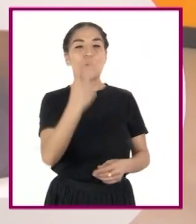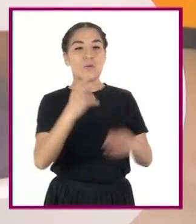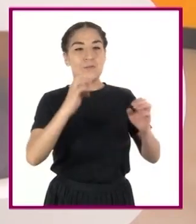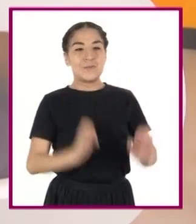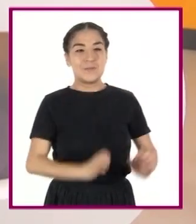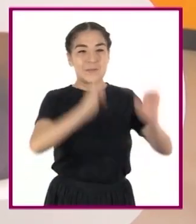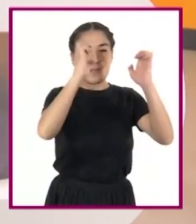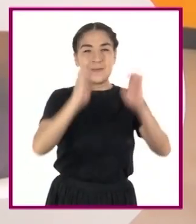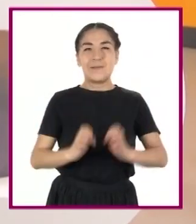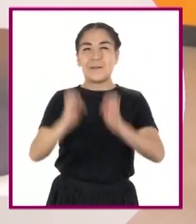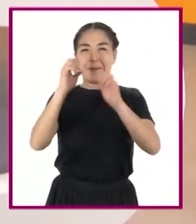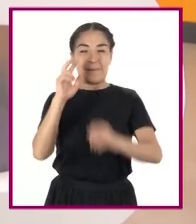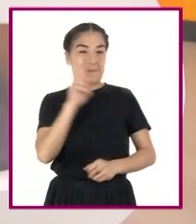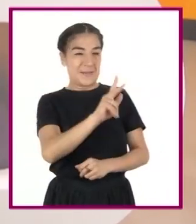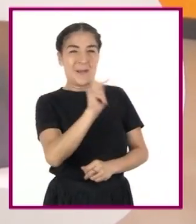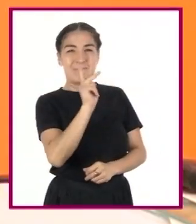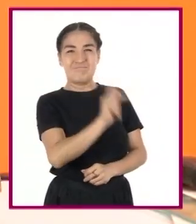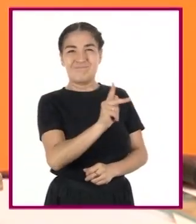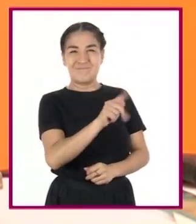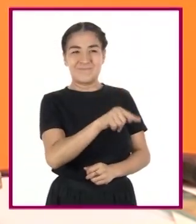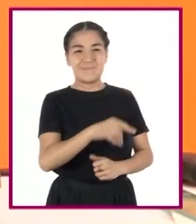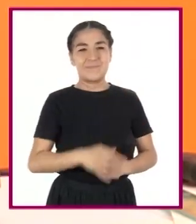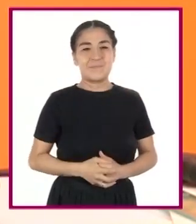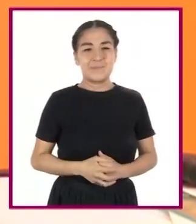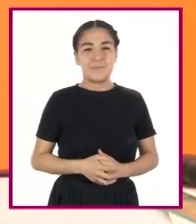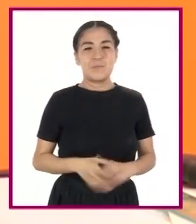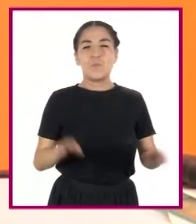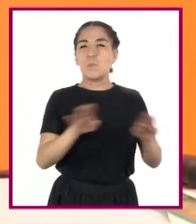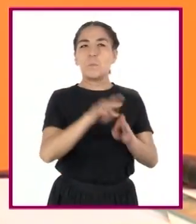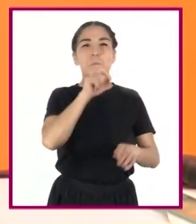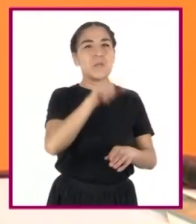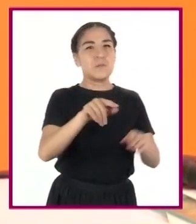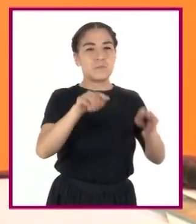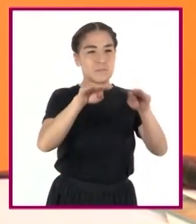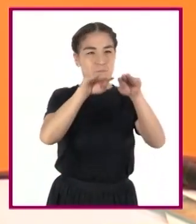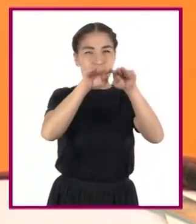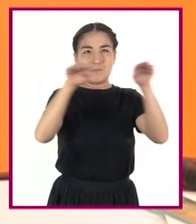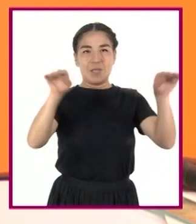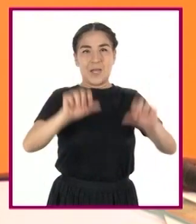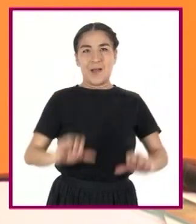que aparentemente tienen la misma altura,